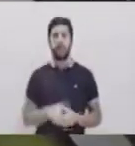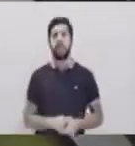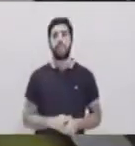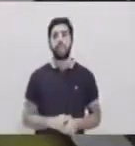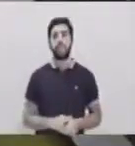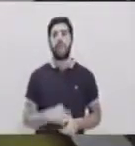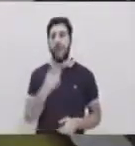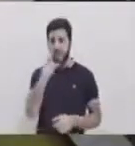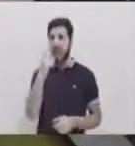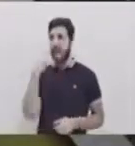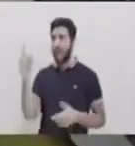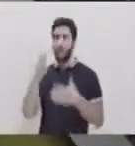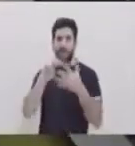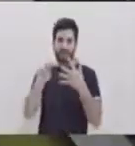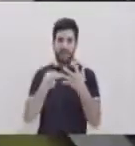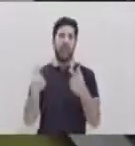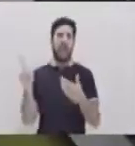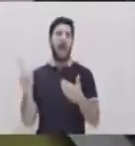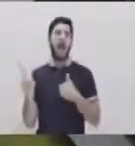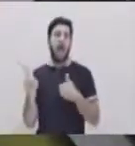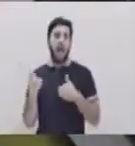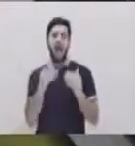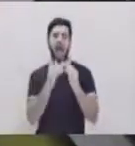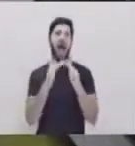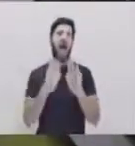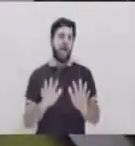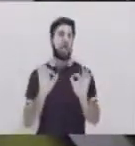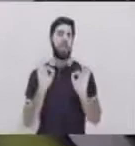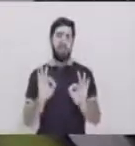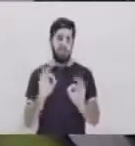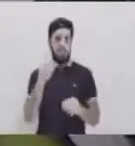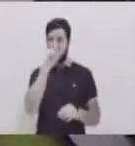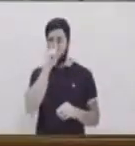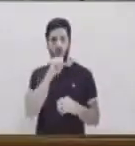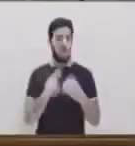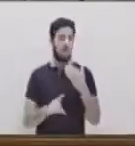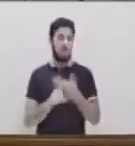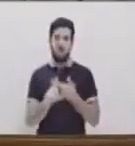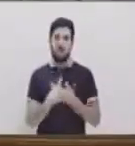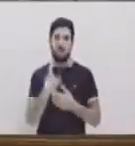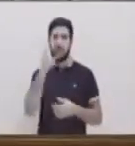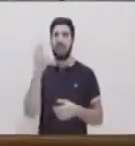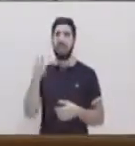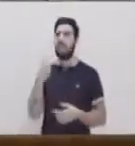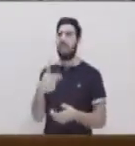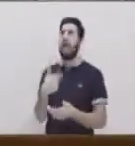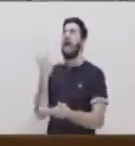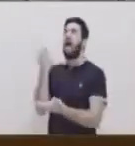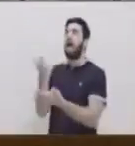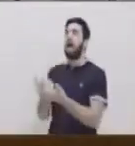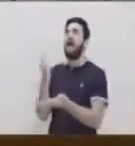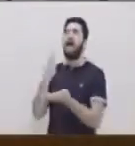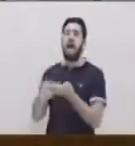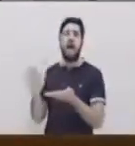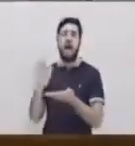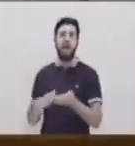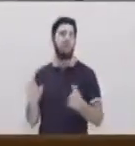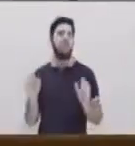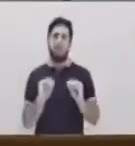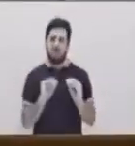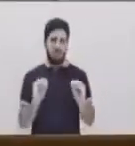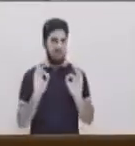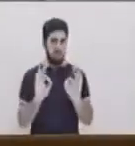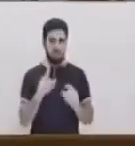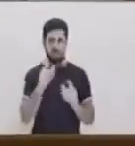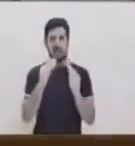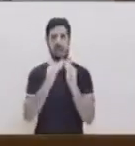utilizar. Lo bueno que son materiales que, como usted dice, los podemos encontrar en casa, ¿verdad? Sin complicarnos tanto, sin ir a comprar nada, sino no simplemente usar